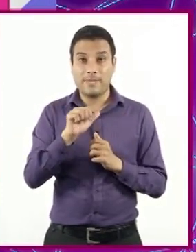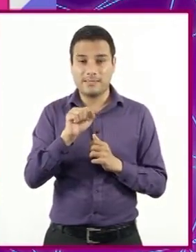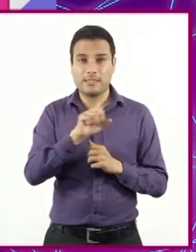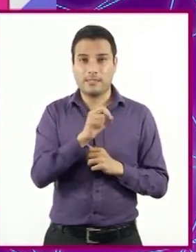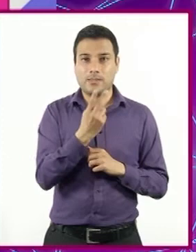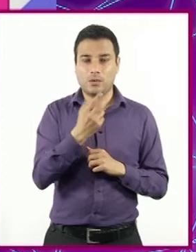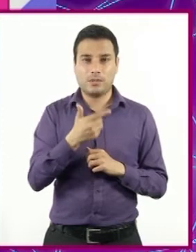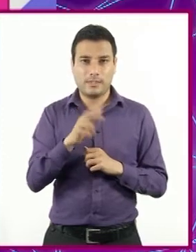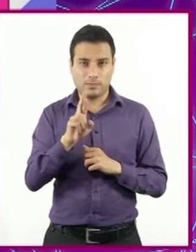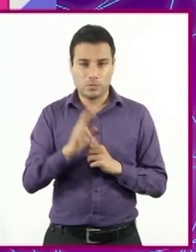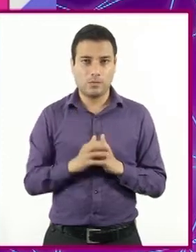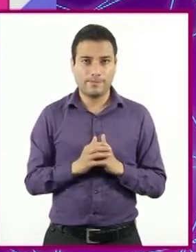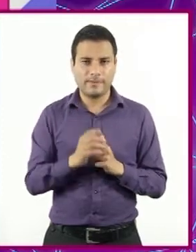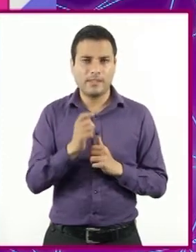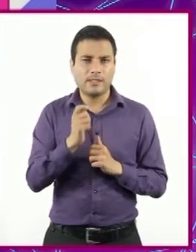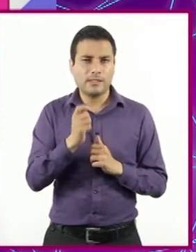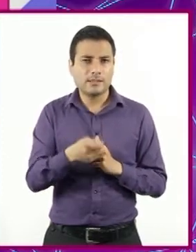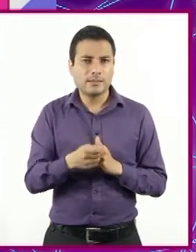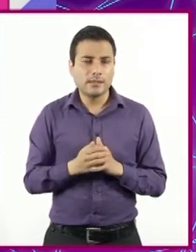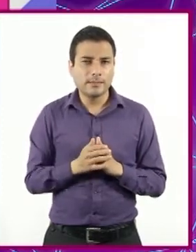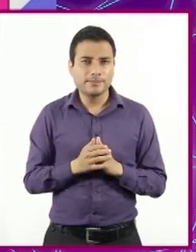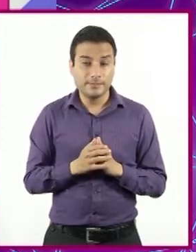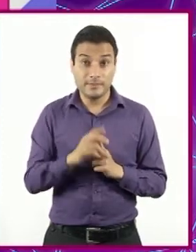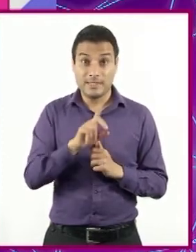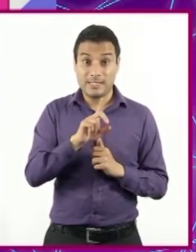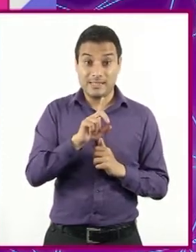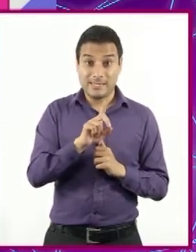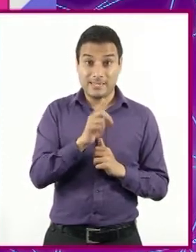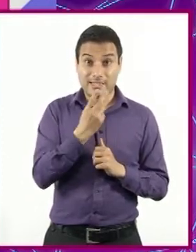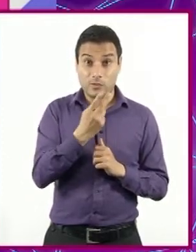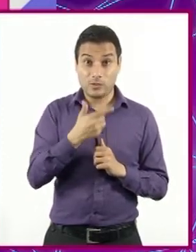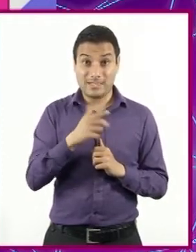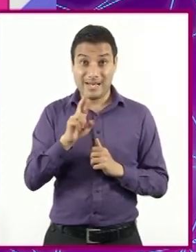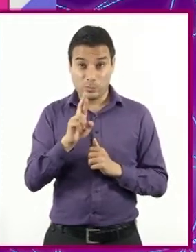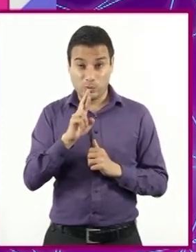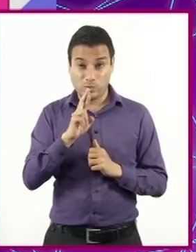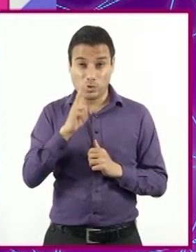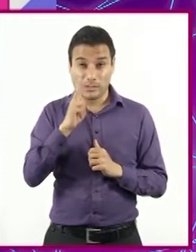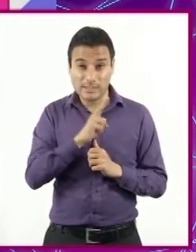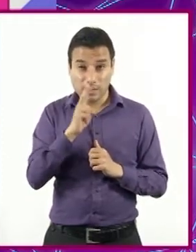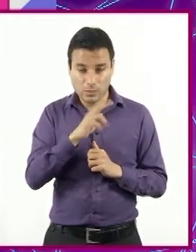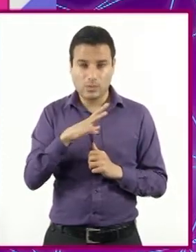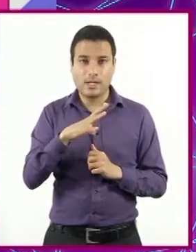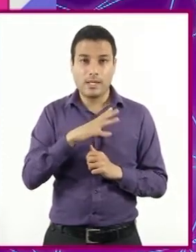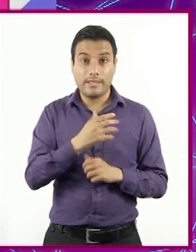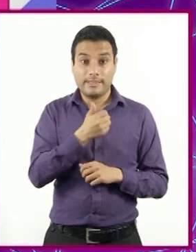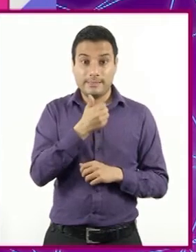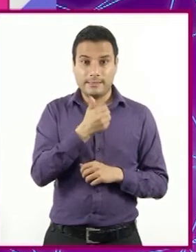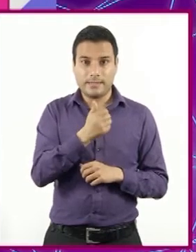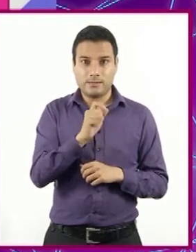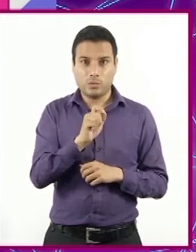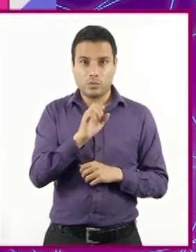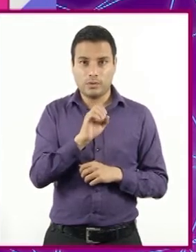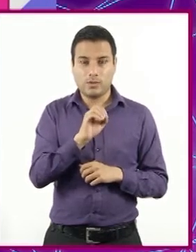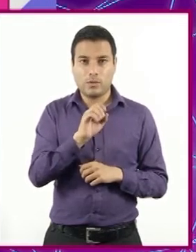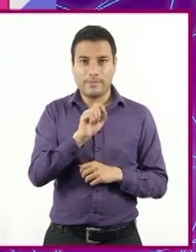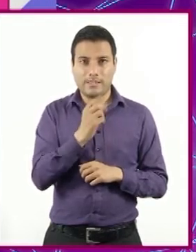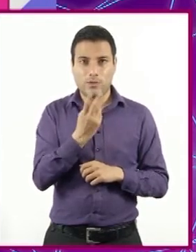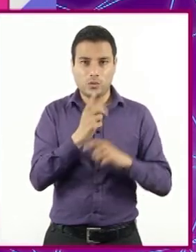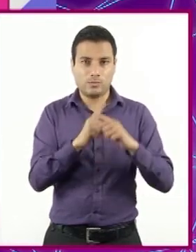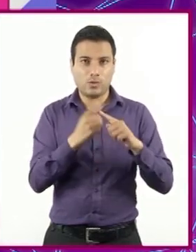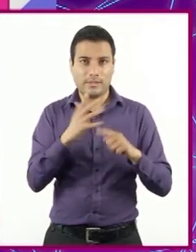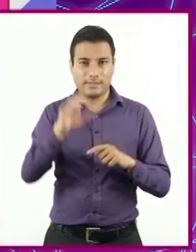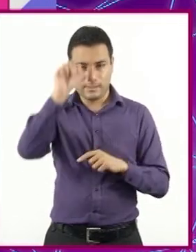gramos. Esto indica que en 32 gramos de oxígeno molecular hay 6.022 por 10 a